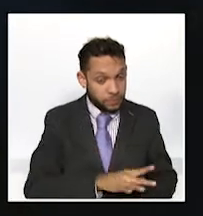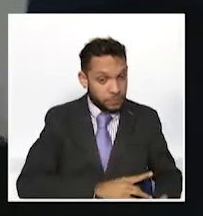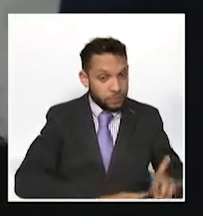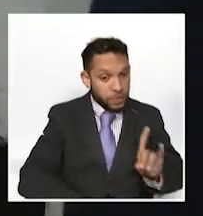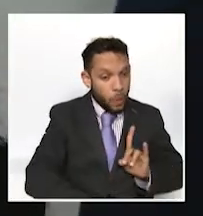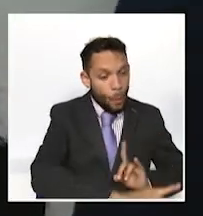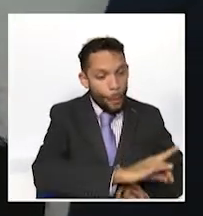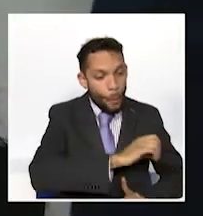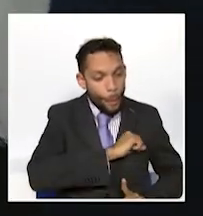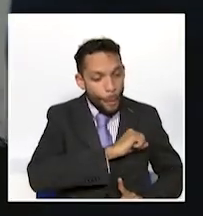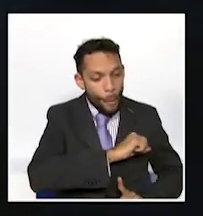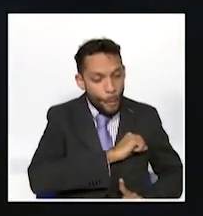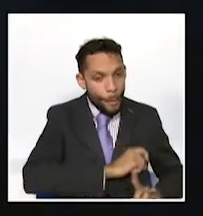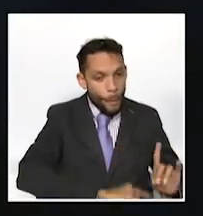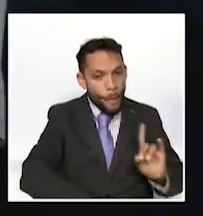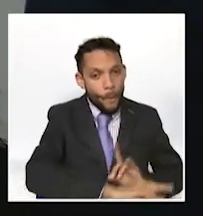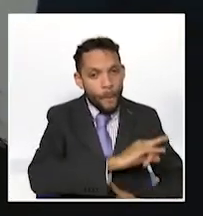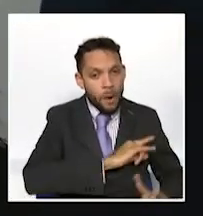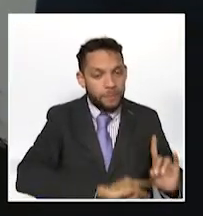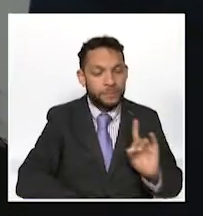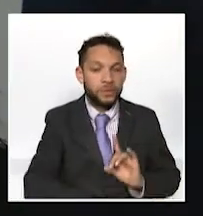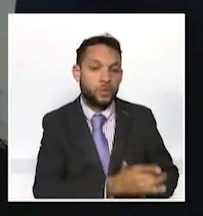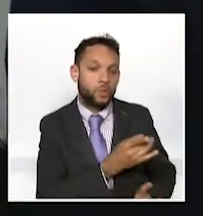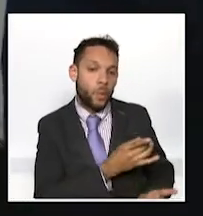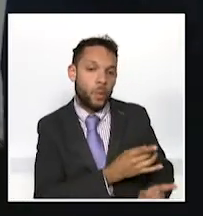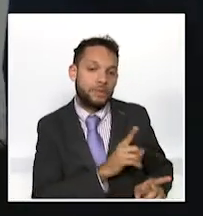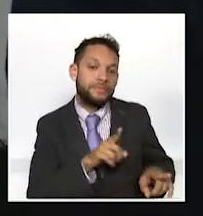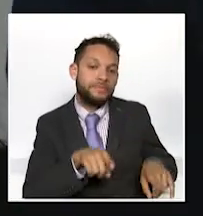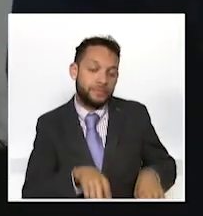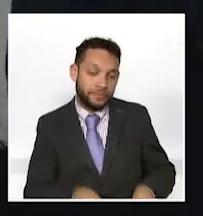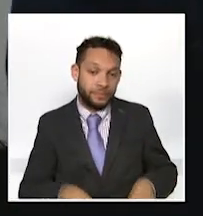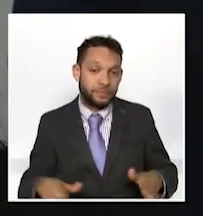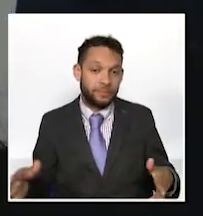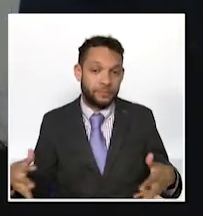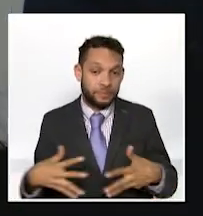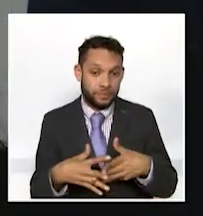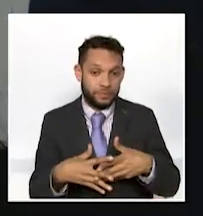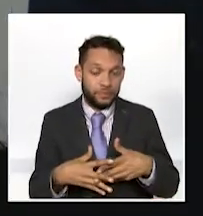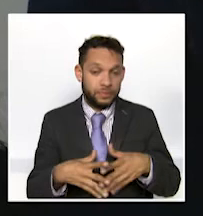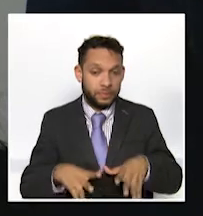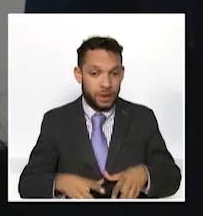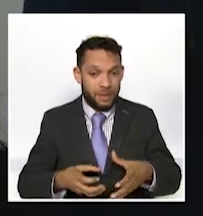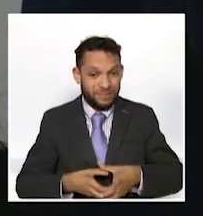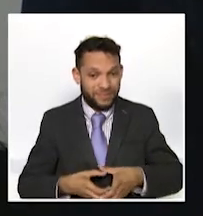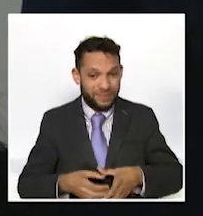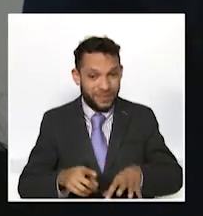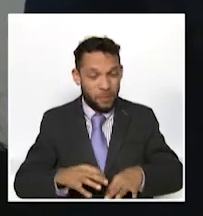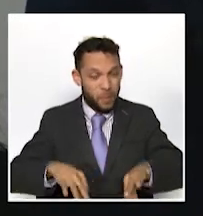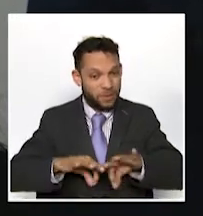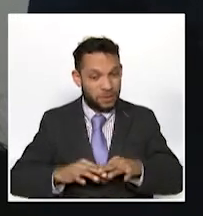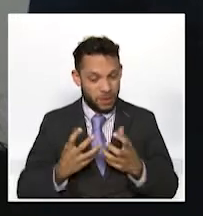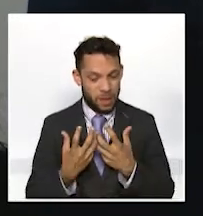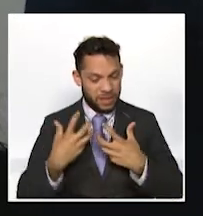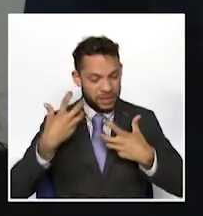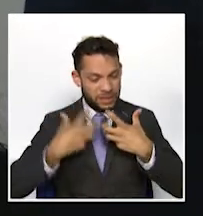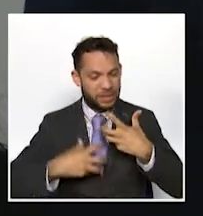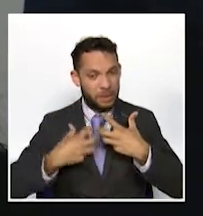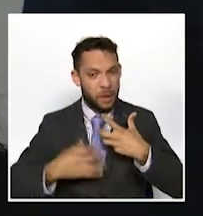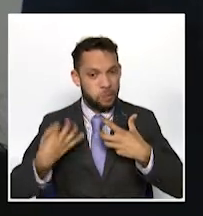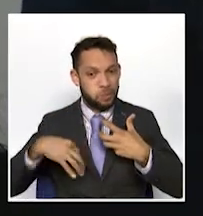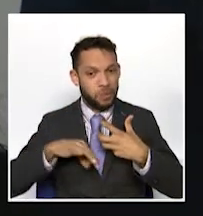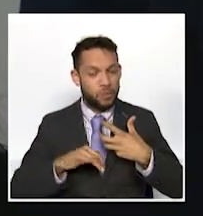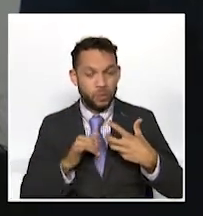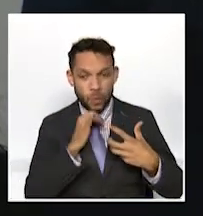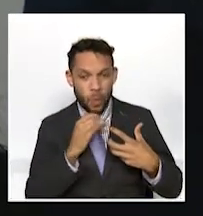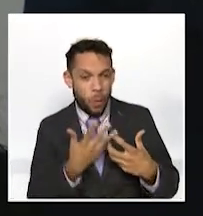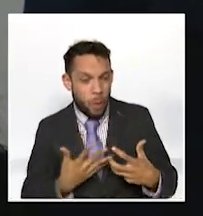circulación, bajando el dolor, sino que está trabajando directamente en su parte del psiquismo, ¿sí? Está trabajando en la parte, por